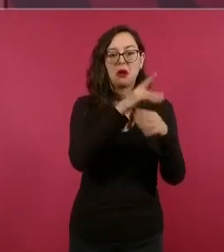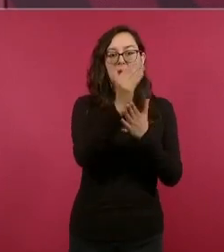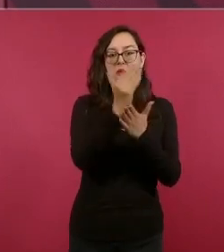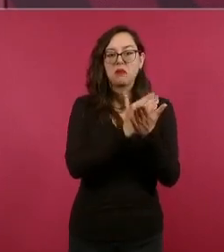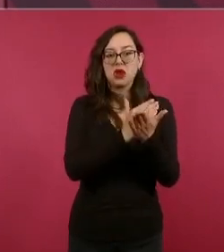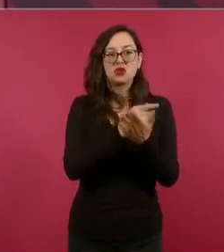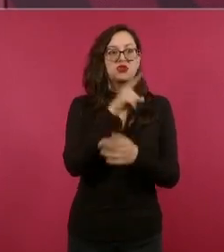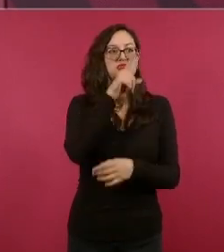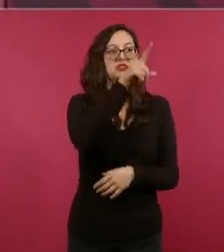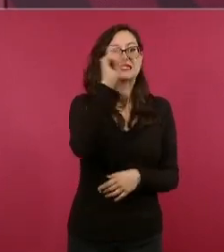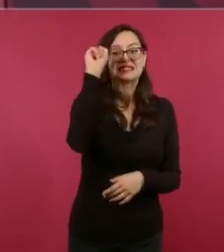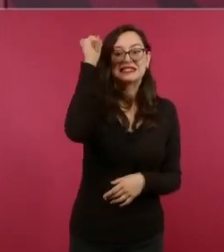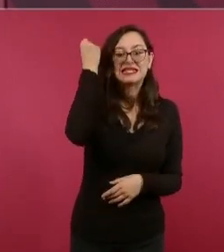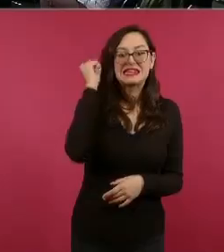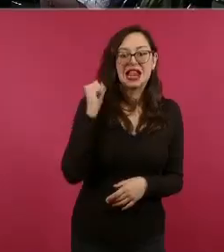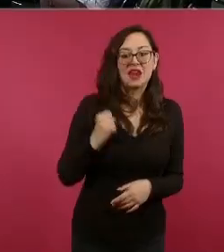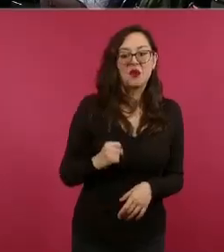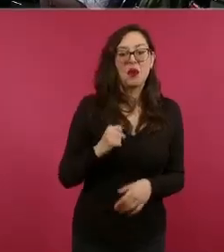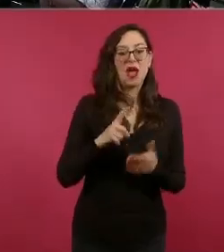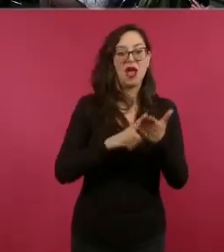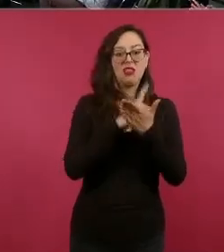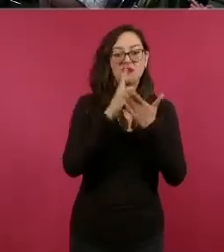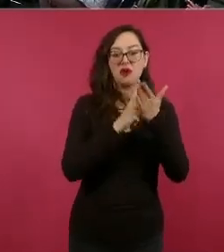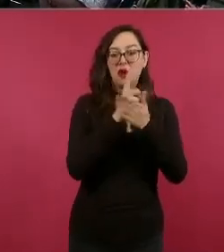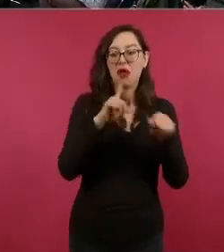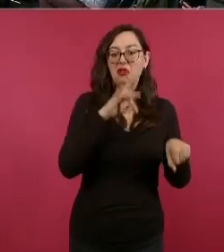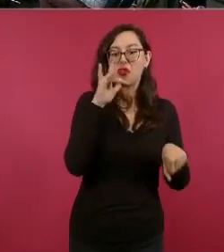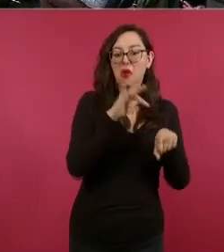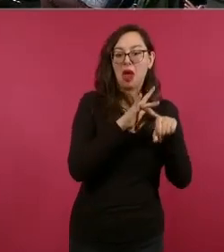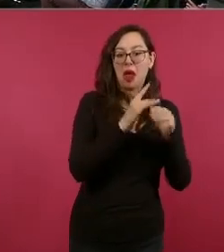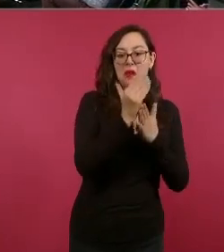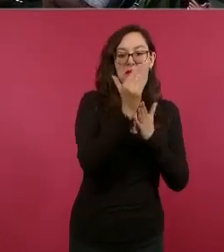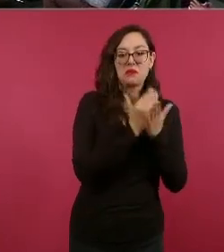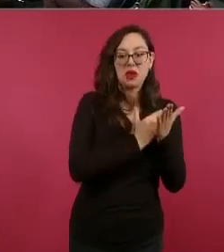Y por lo mismo, si vemos las cifras,